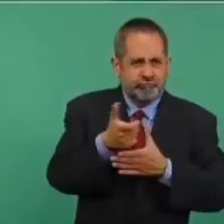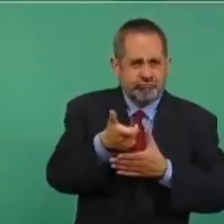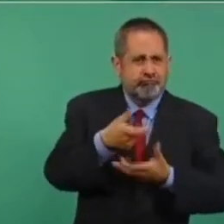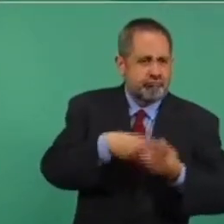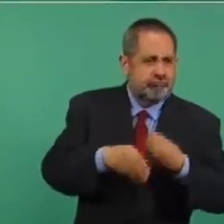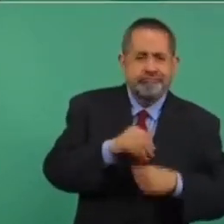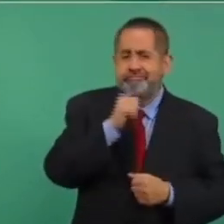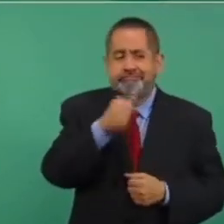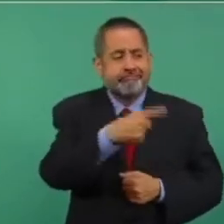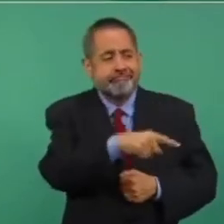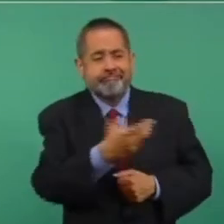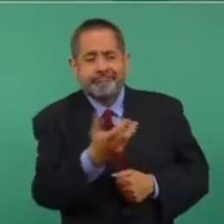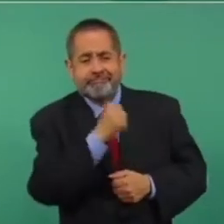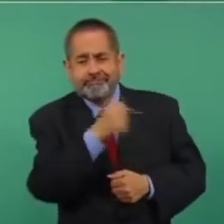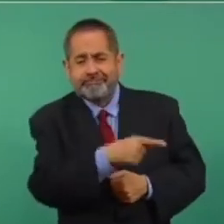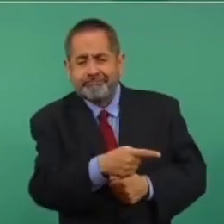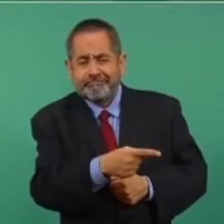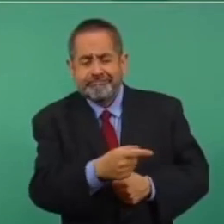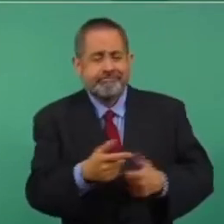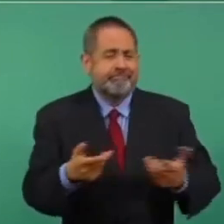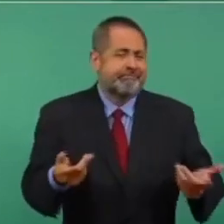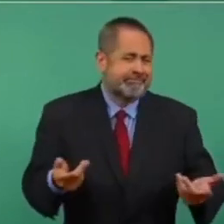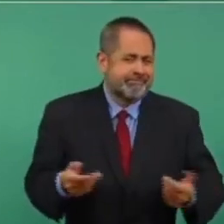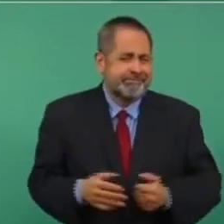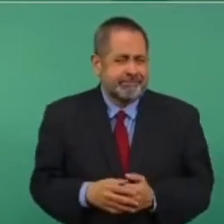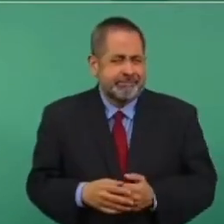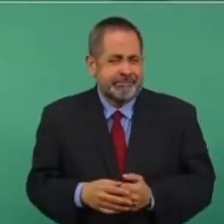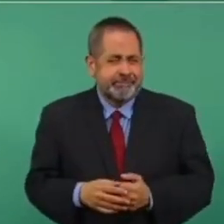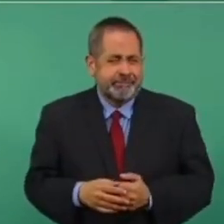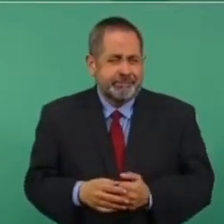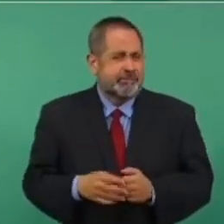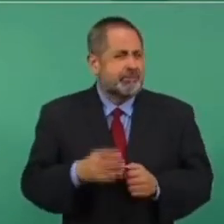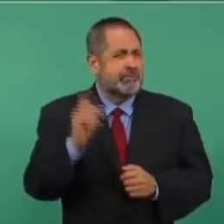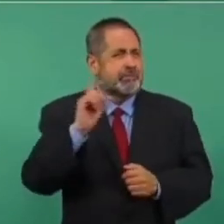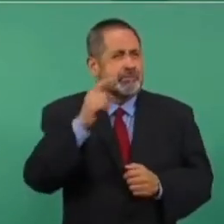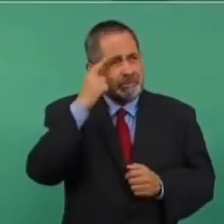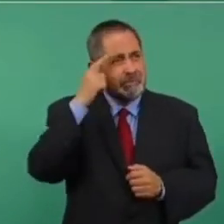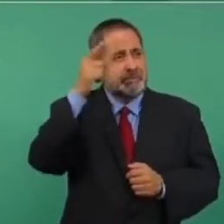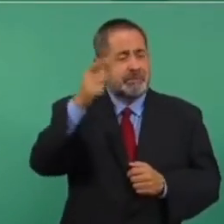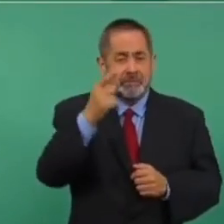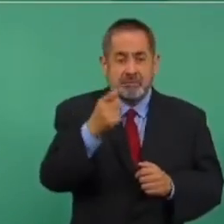¿cuándo van a terminar de explotar